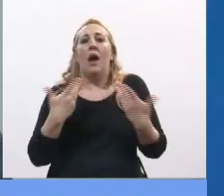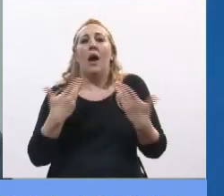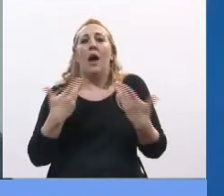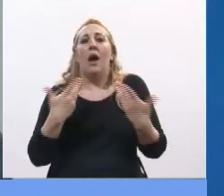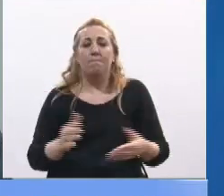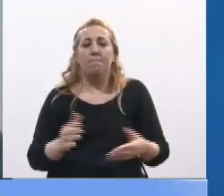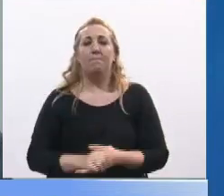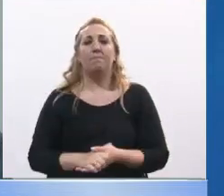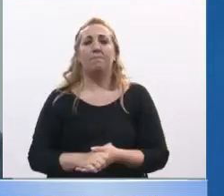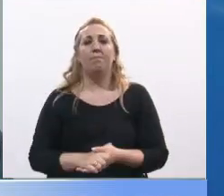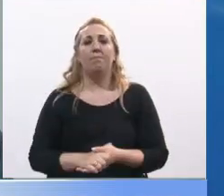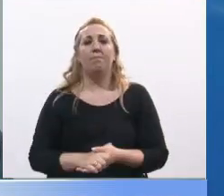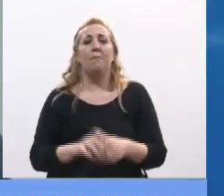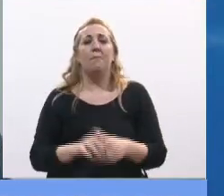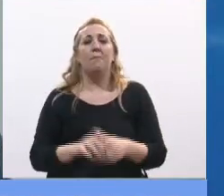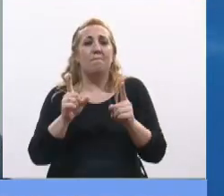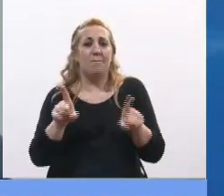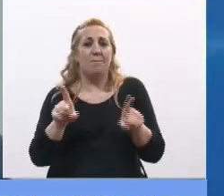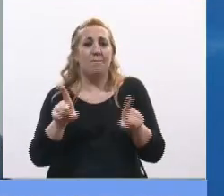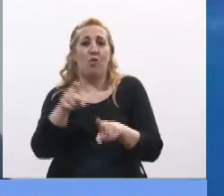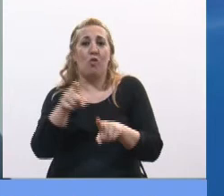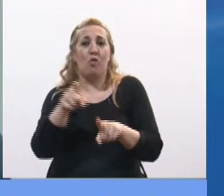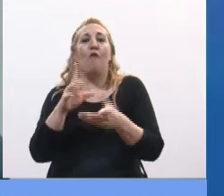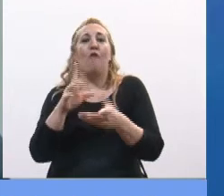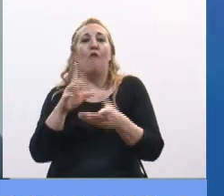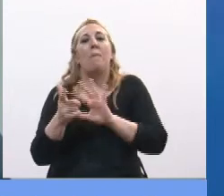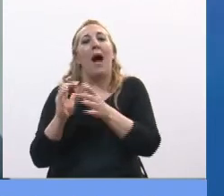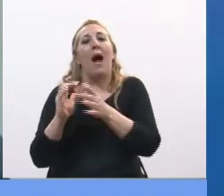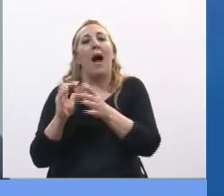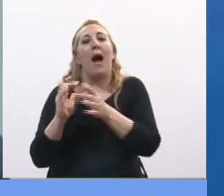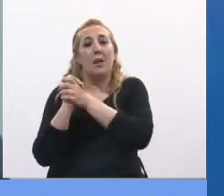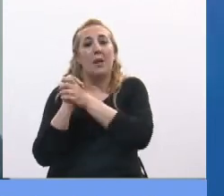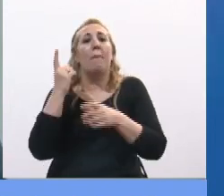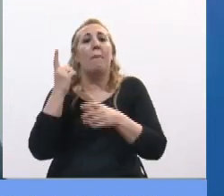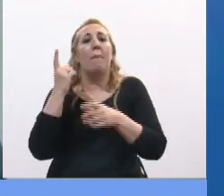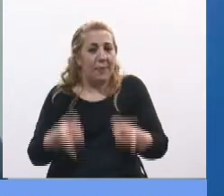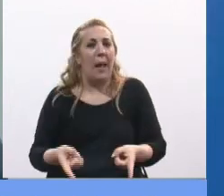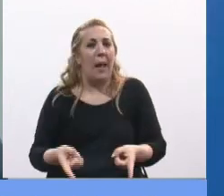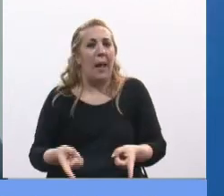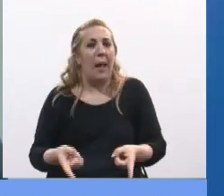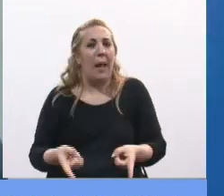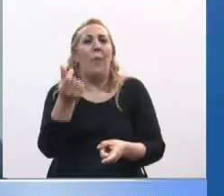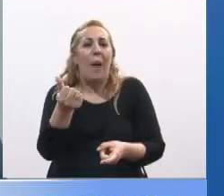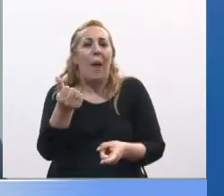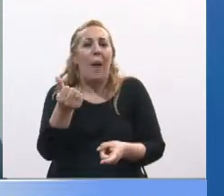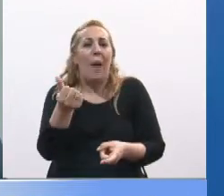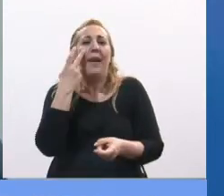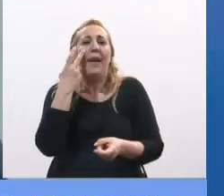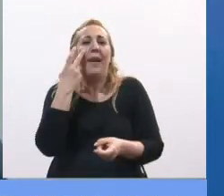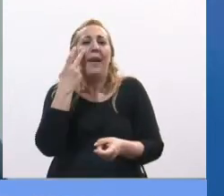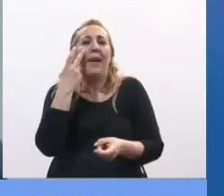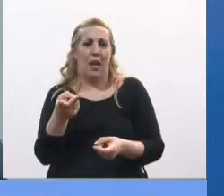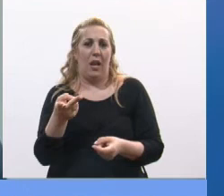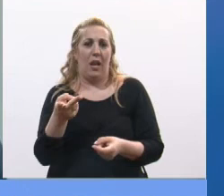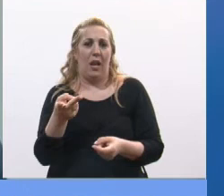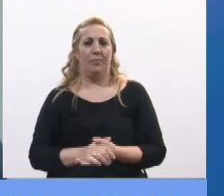compartiendo las reflexiones que hacen al doctor Alfonsín, pero no dejando de reconocer y de valorar todo el